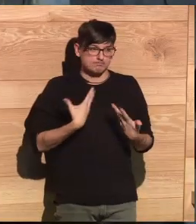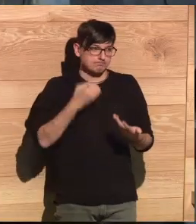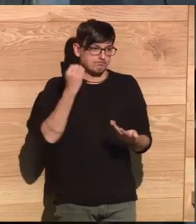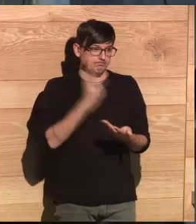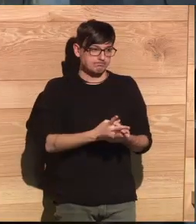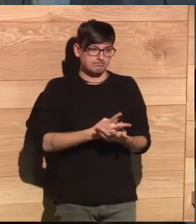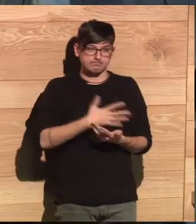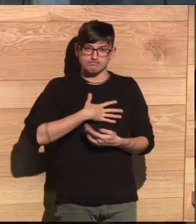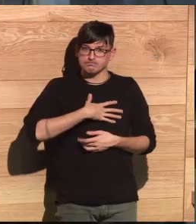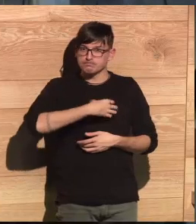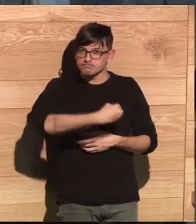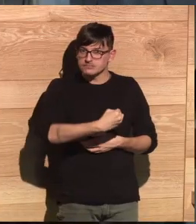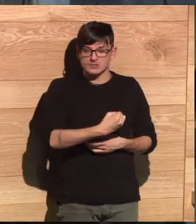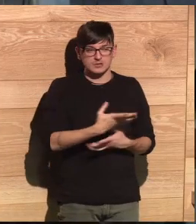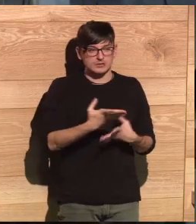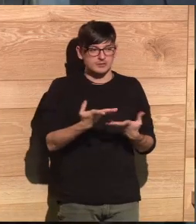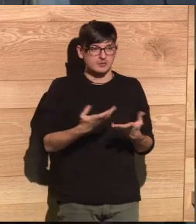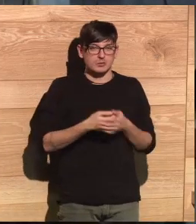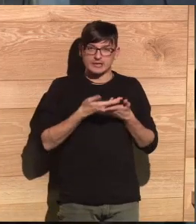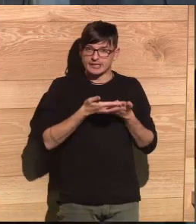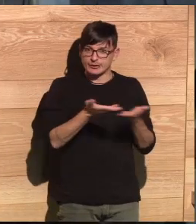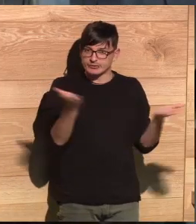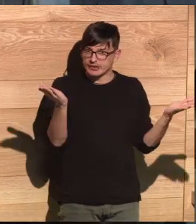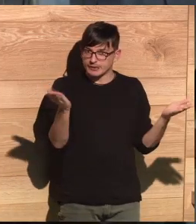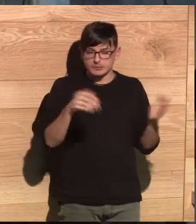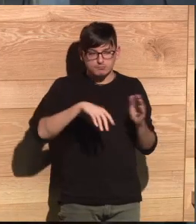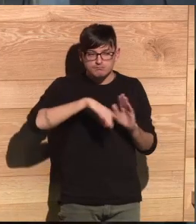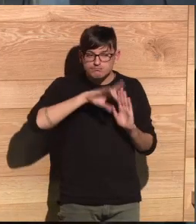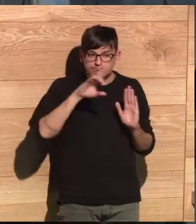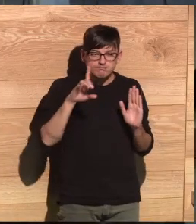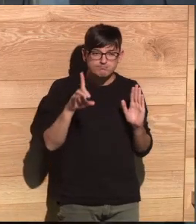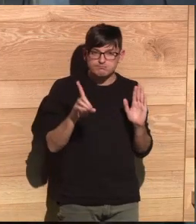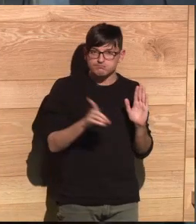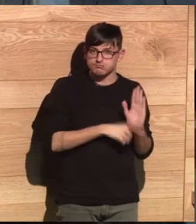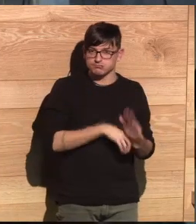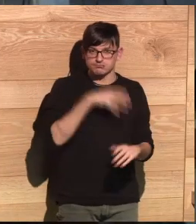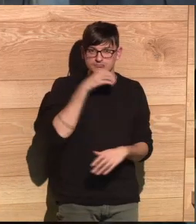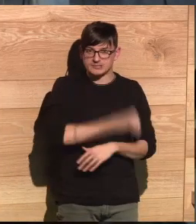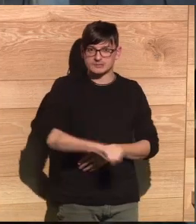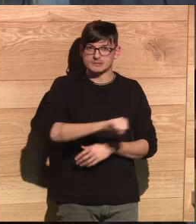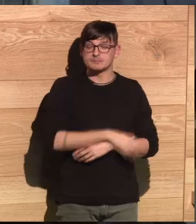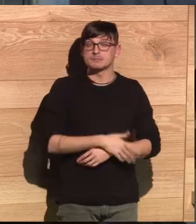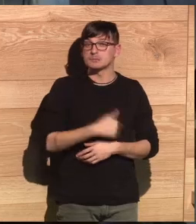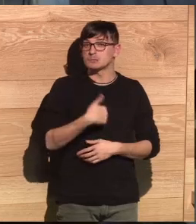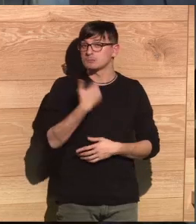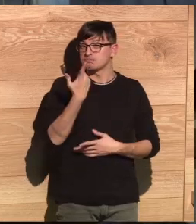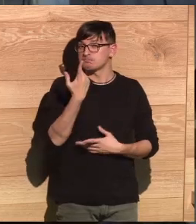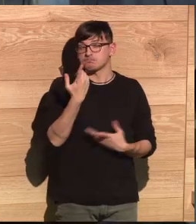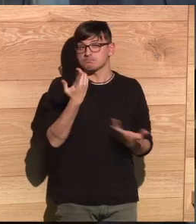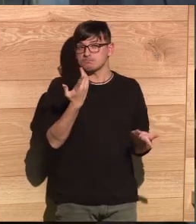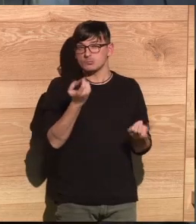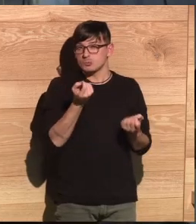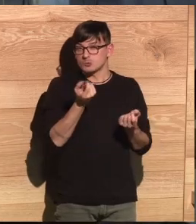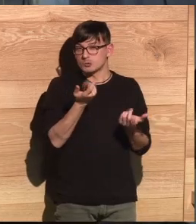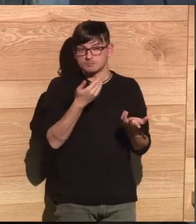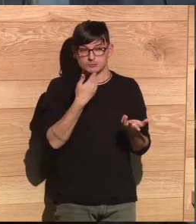los demás, de una generosidad absolutamente tremenda. Y a mí, cada vez que tengo así como un